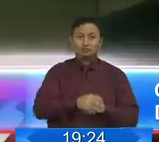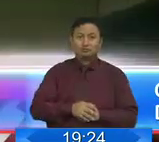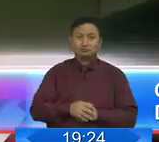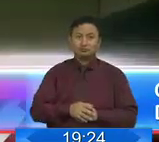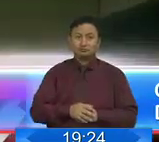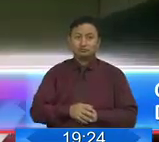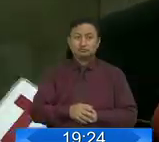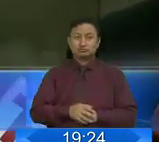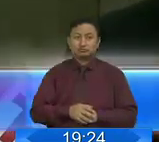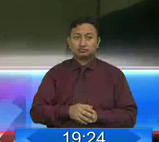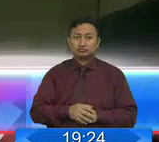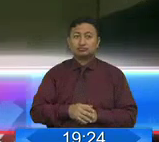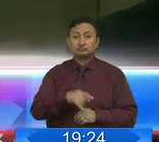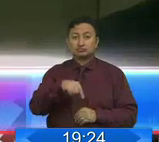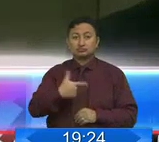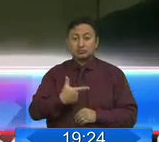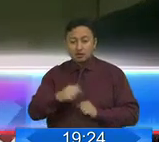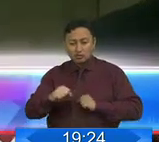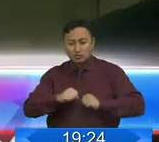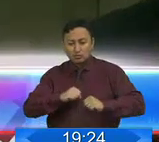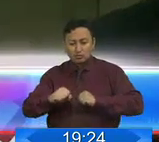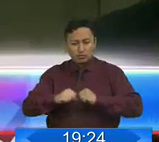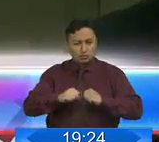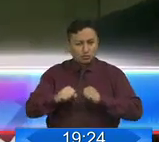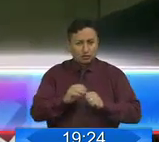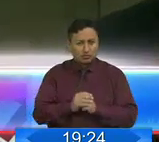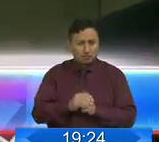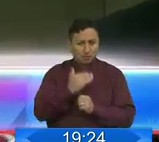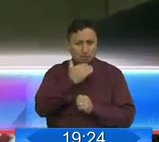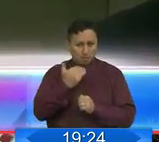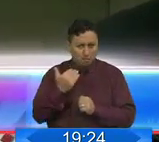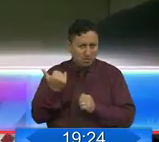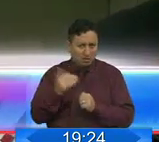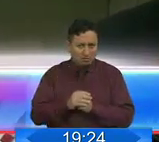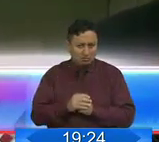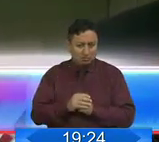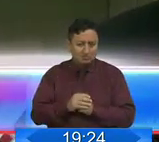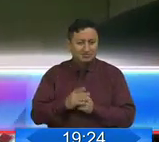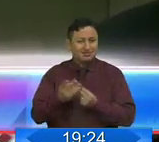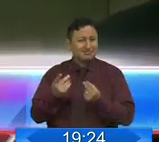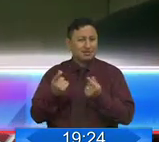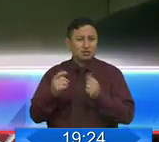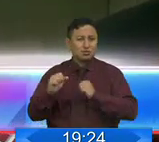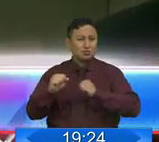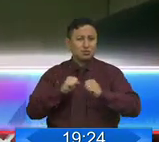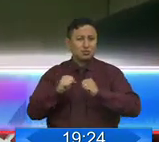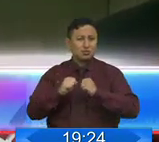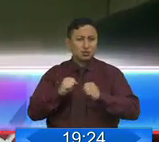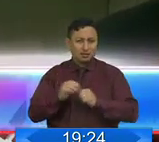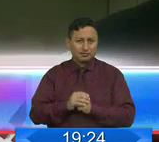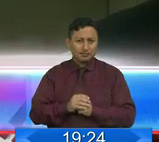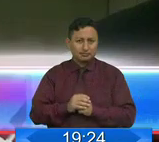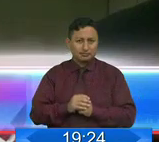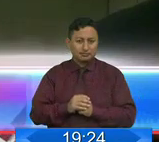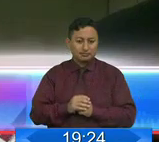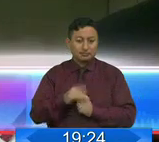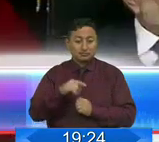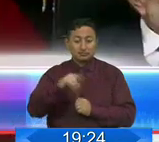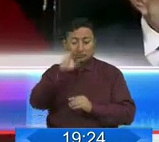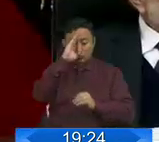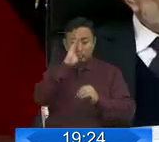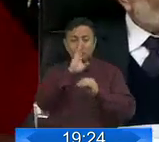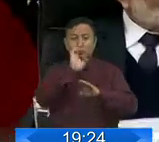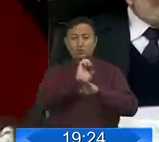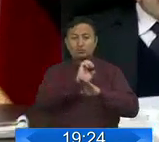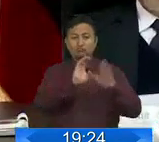las cosas lo mejor, lo más diligentemente y en bien del Ecuador. Sobre